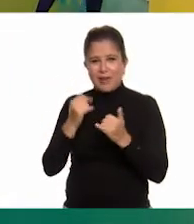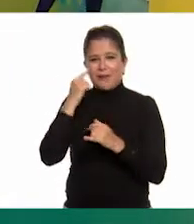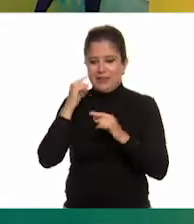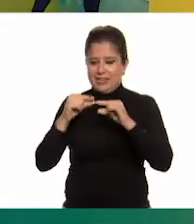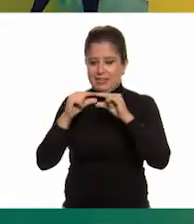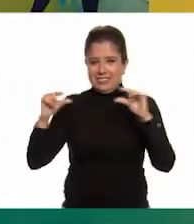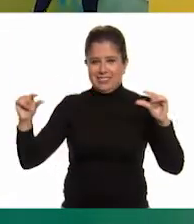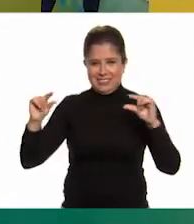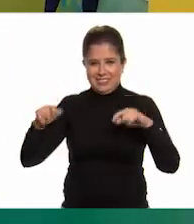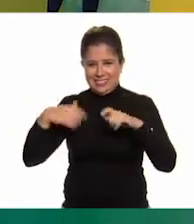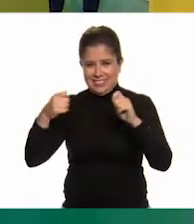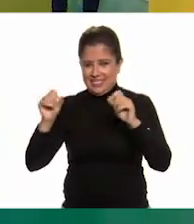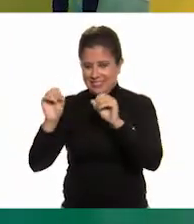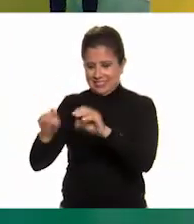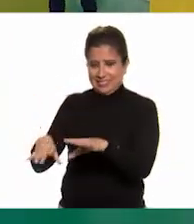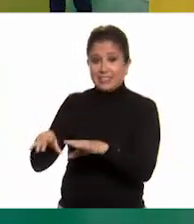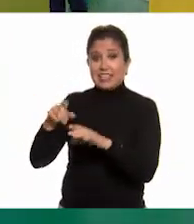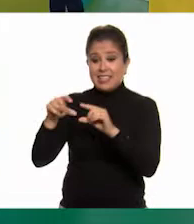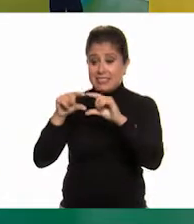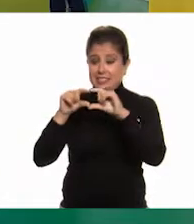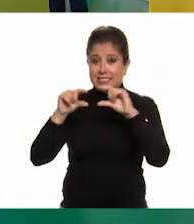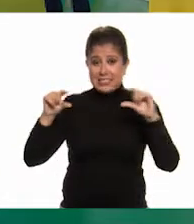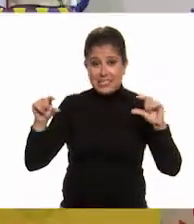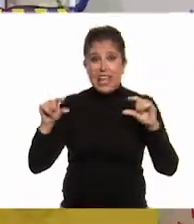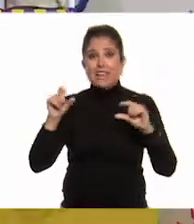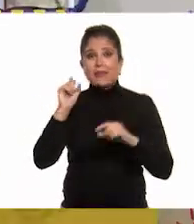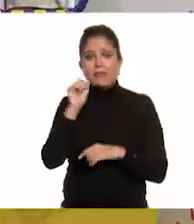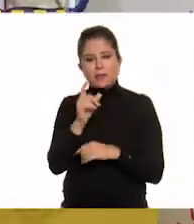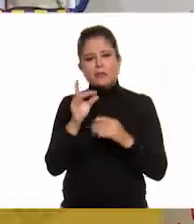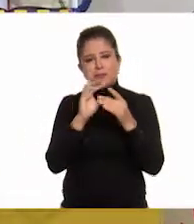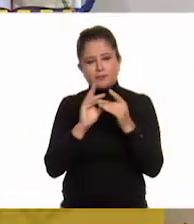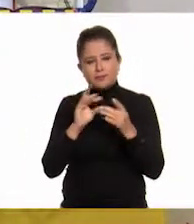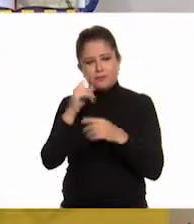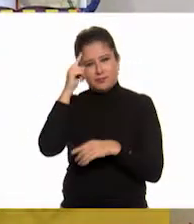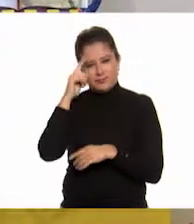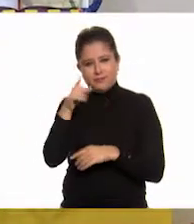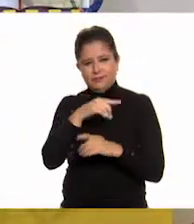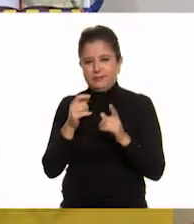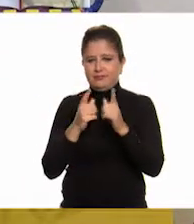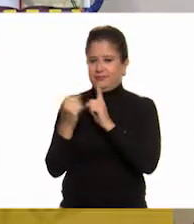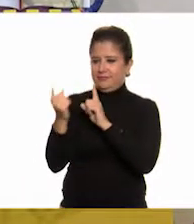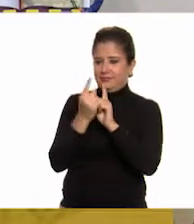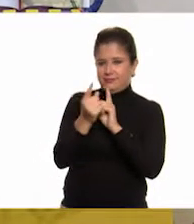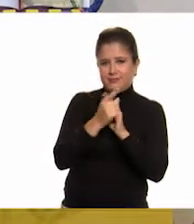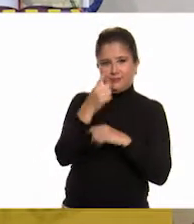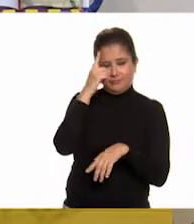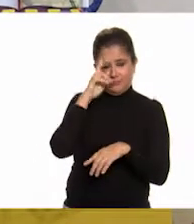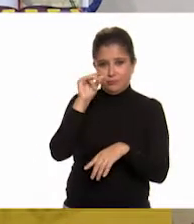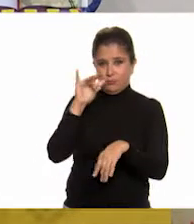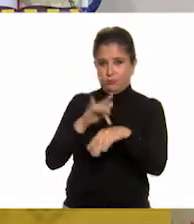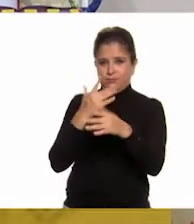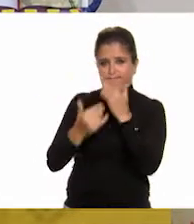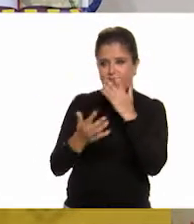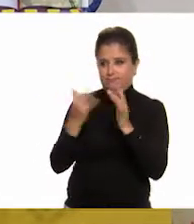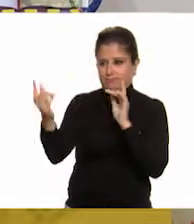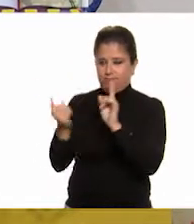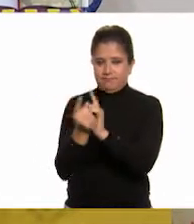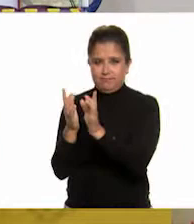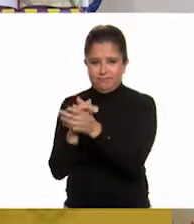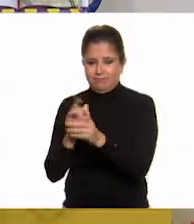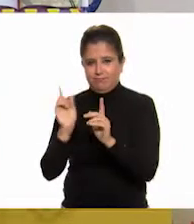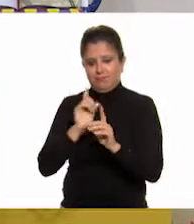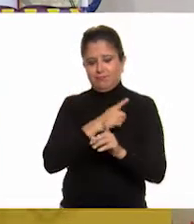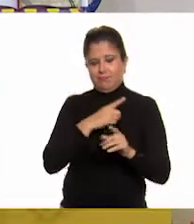cintas. Las cintas principalmente son ahorita para mantener la distancia. Y para no tocarnos las manos en este momento tampoco. Claro,